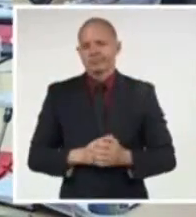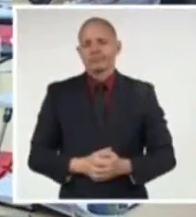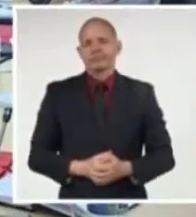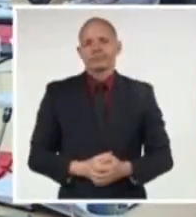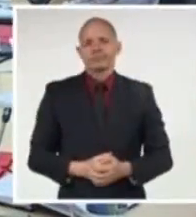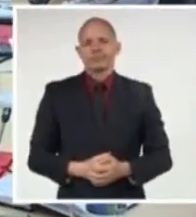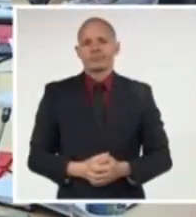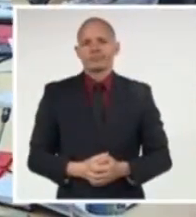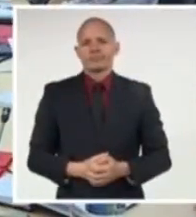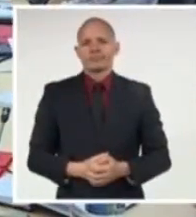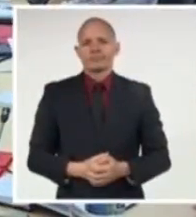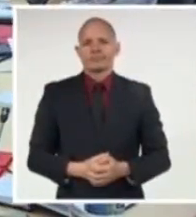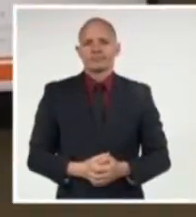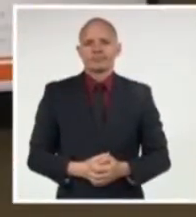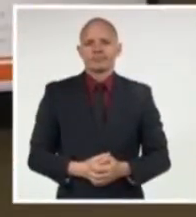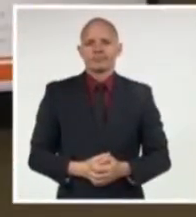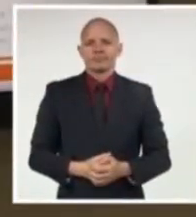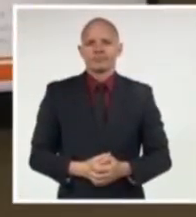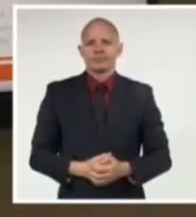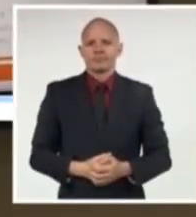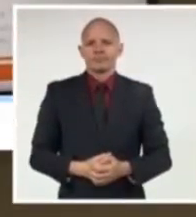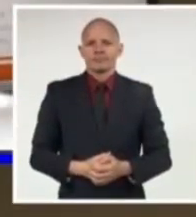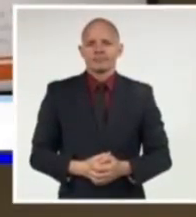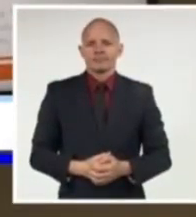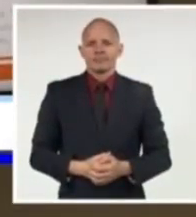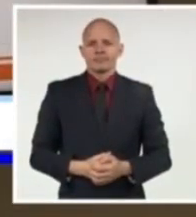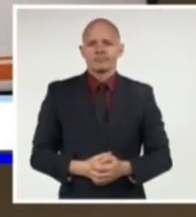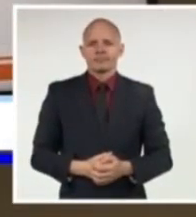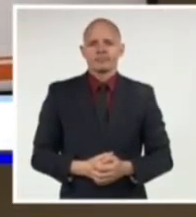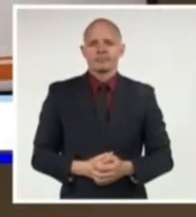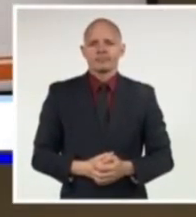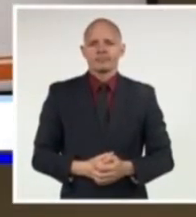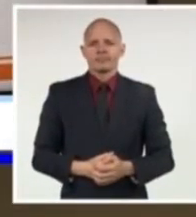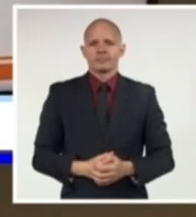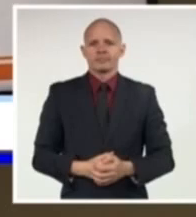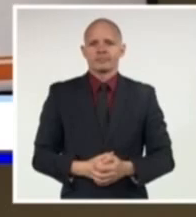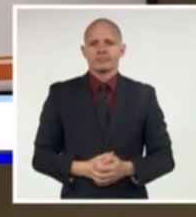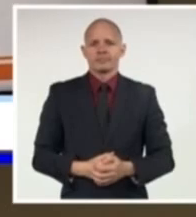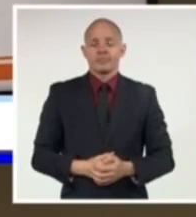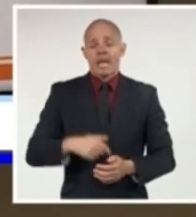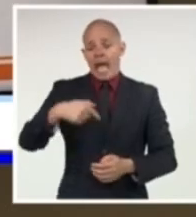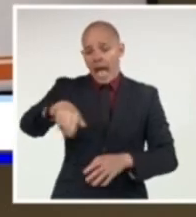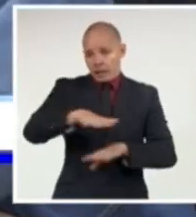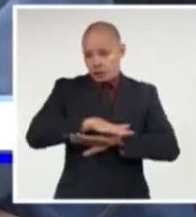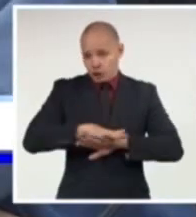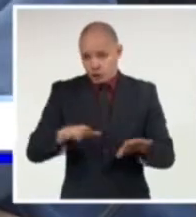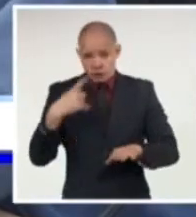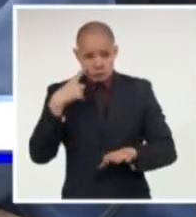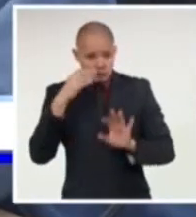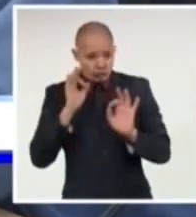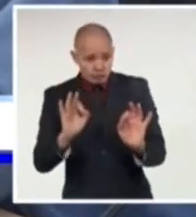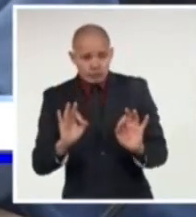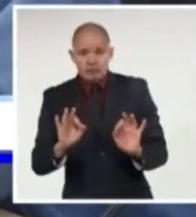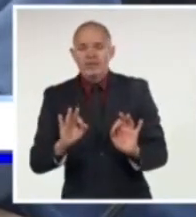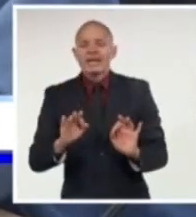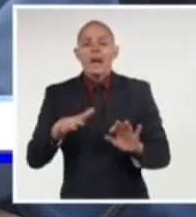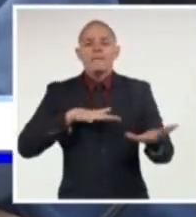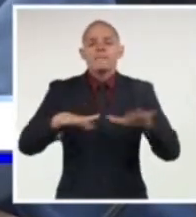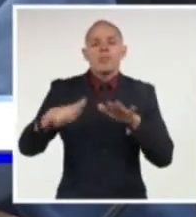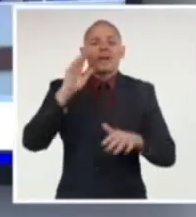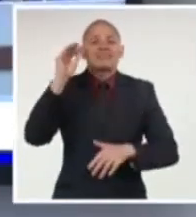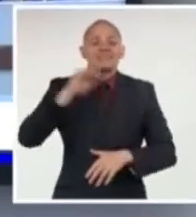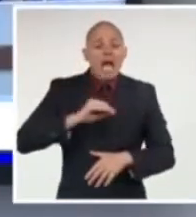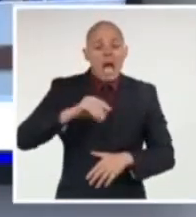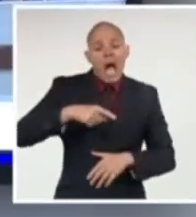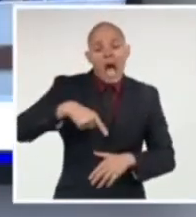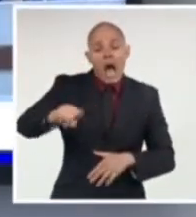El Sistema Eléctrico Nacional apunta hacia los meses en que ocurren las mayores temperaturas del